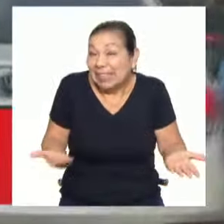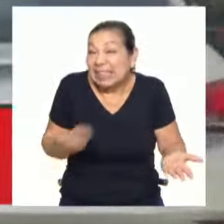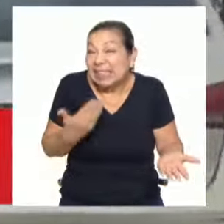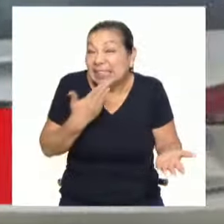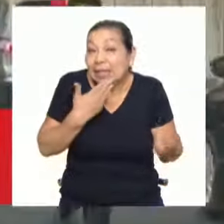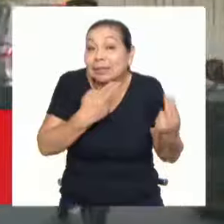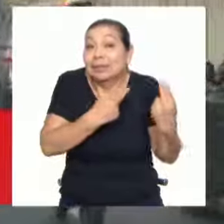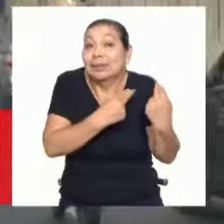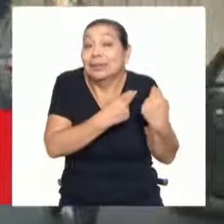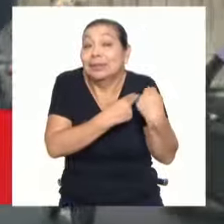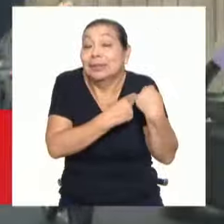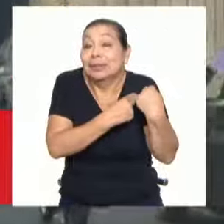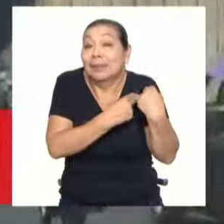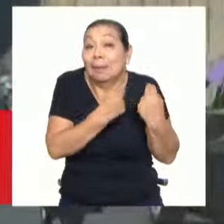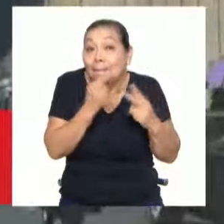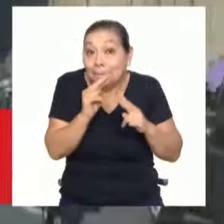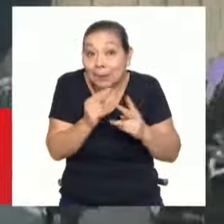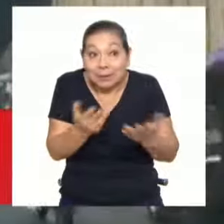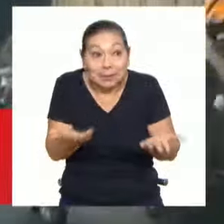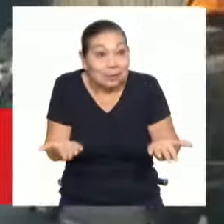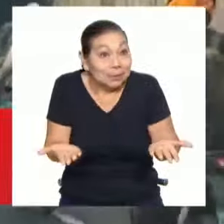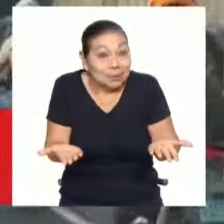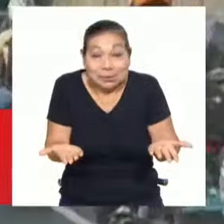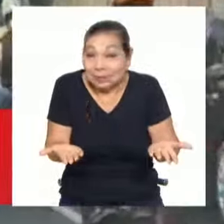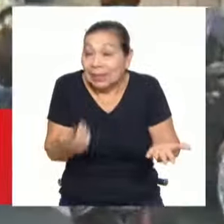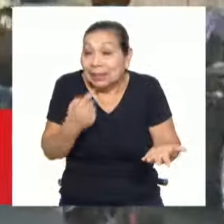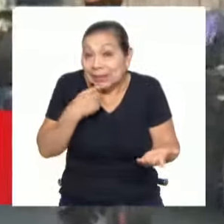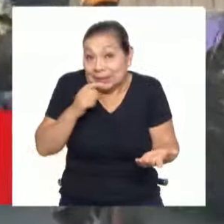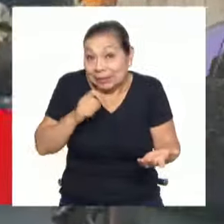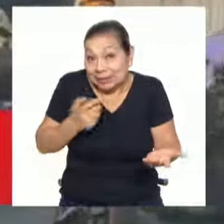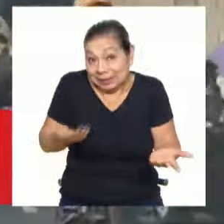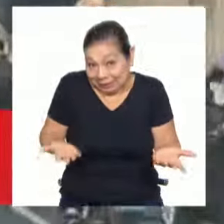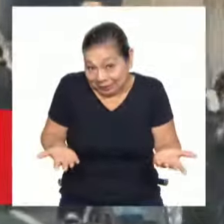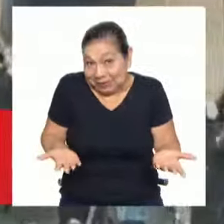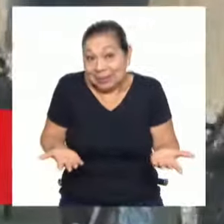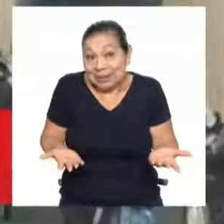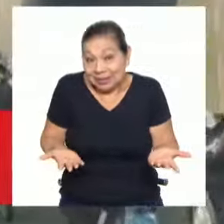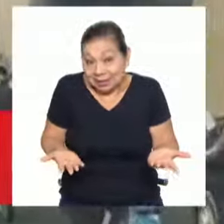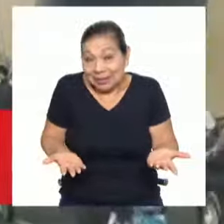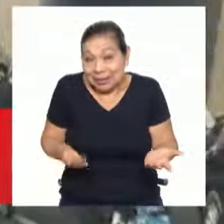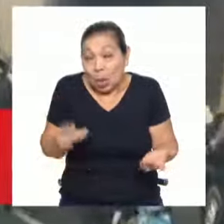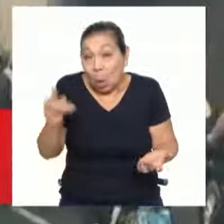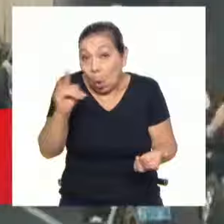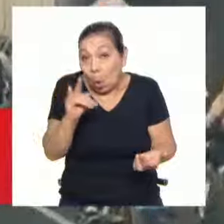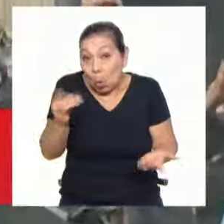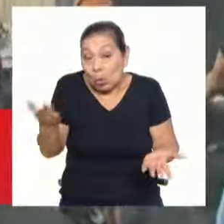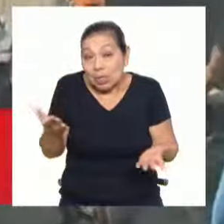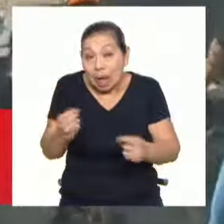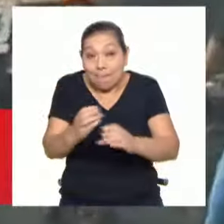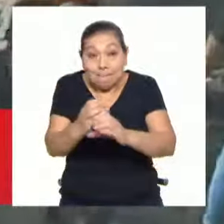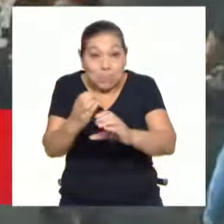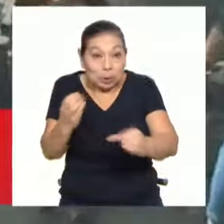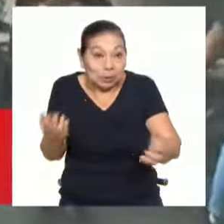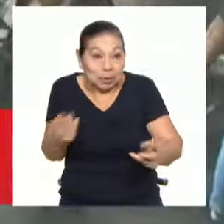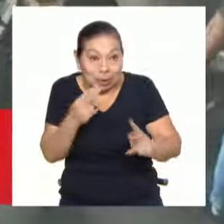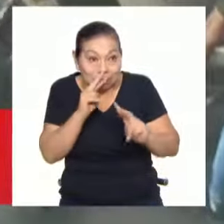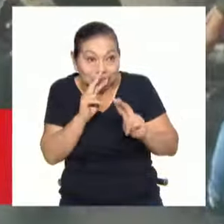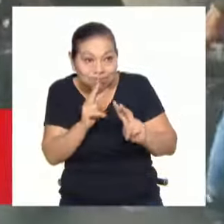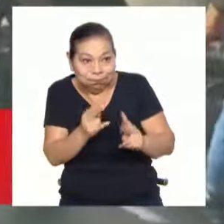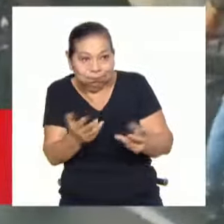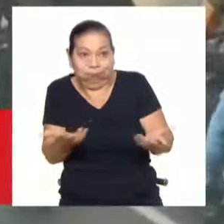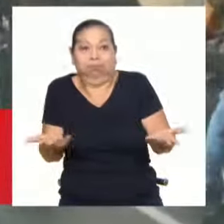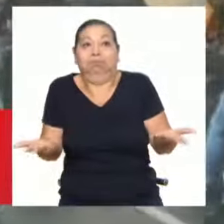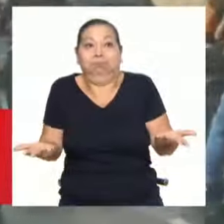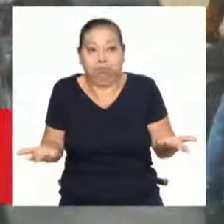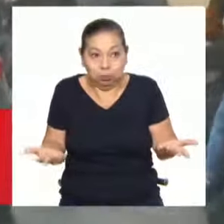son los encargados vea o en todo caso se mejore, porque es lo que necesitamos los que de una u otra manera usan este servicio, ¿no? Y mira, tenemos también,